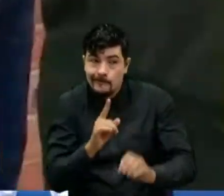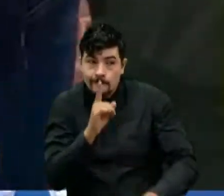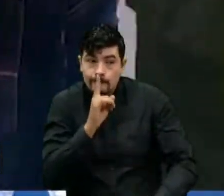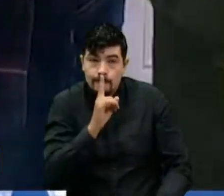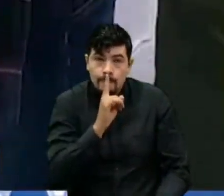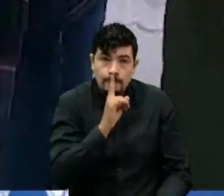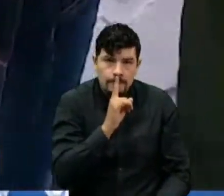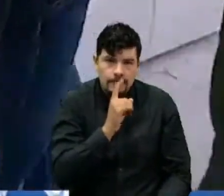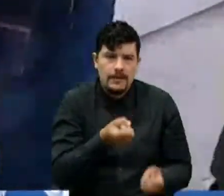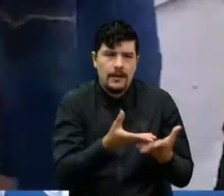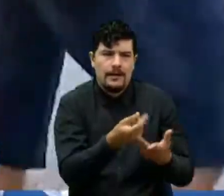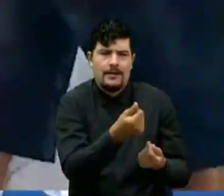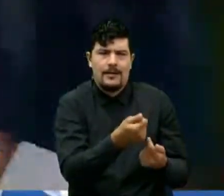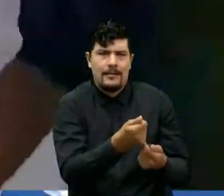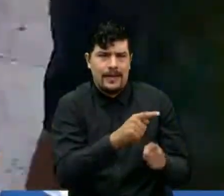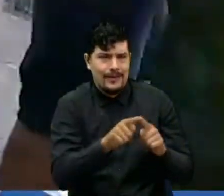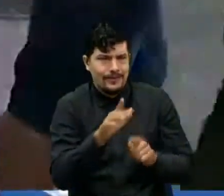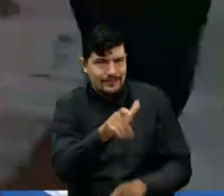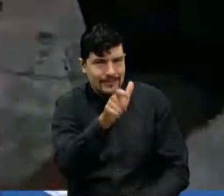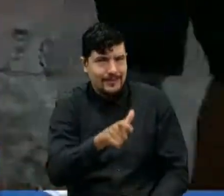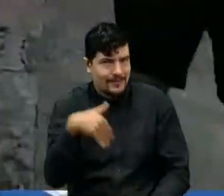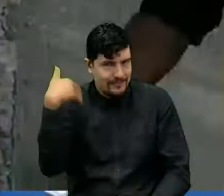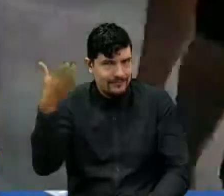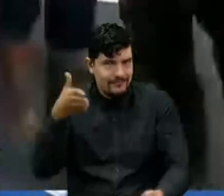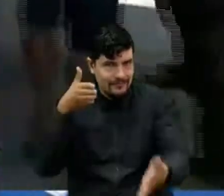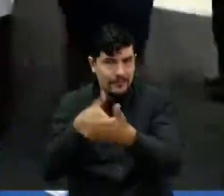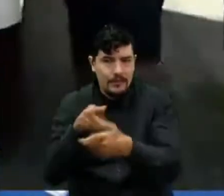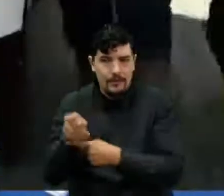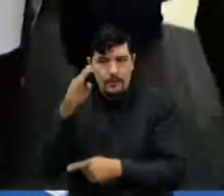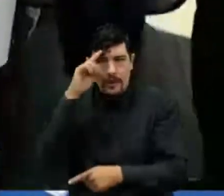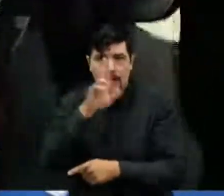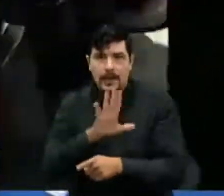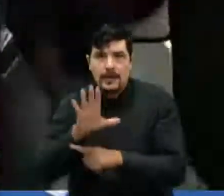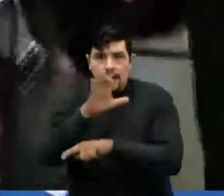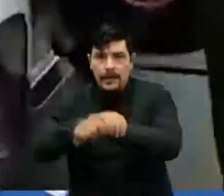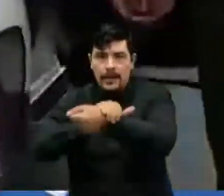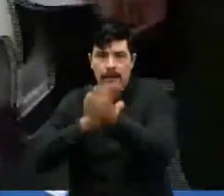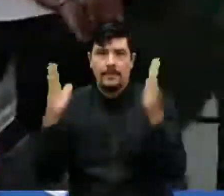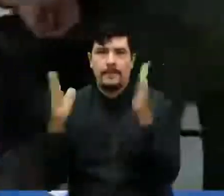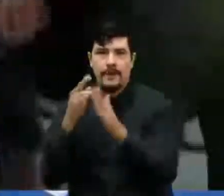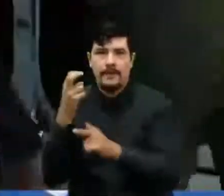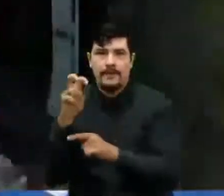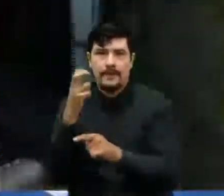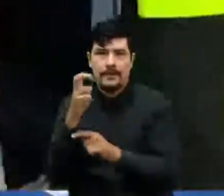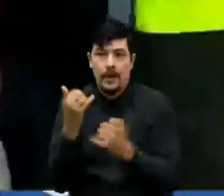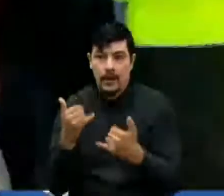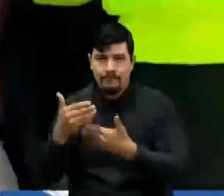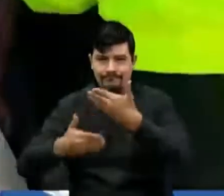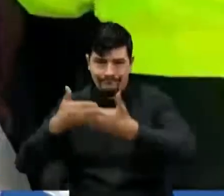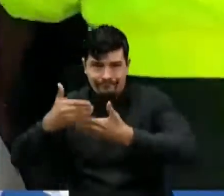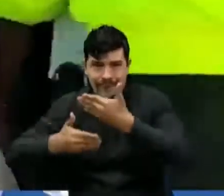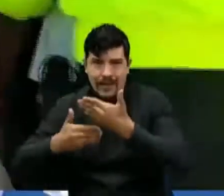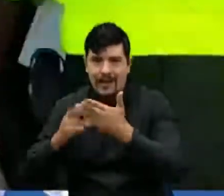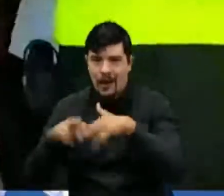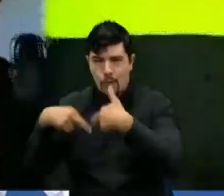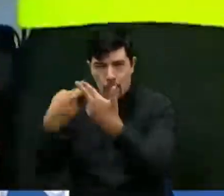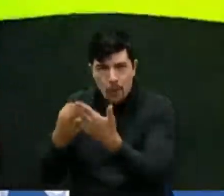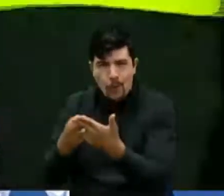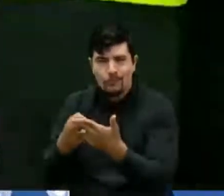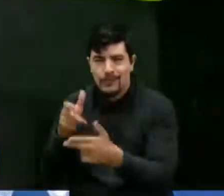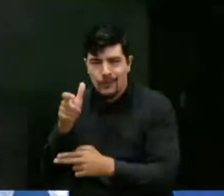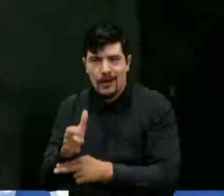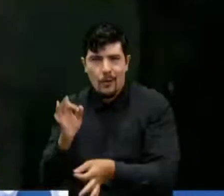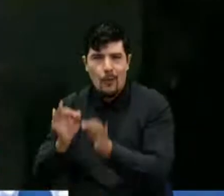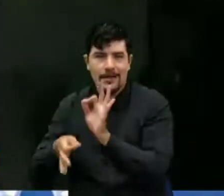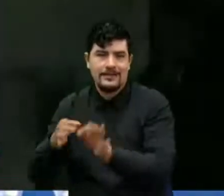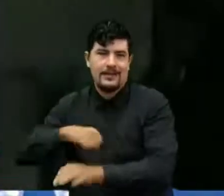sus padres. Esta persona fue dejada a disposición de la Fiscalía General de la Nación mediante audiencias con un juez de control de garantías, quien